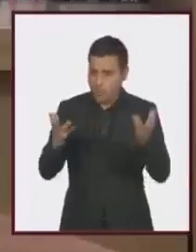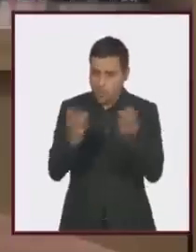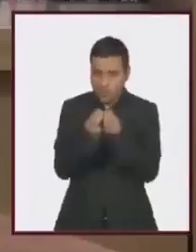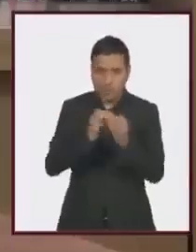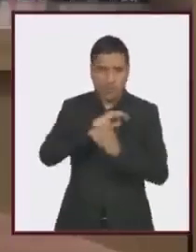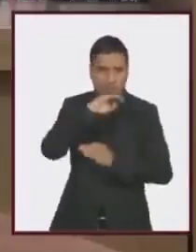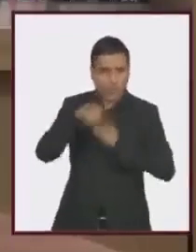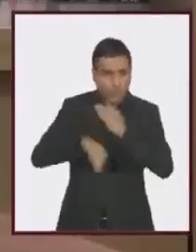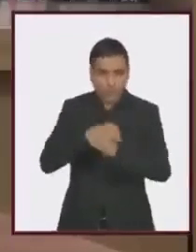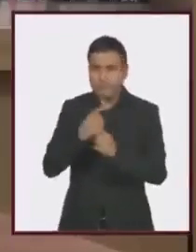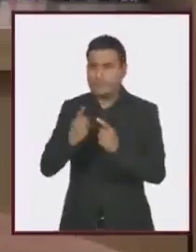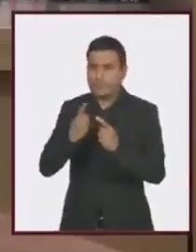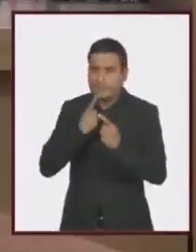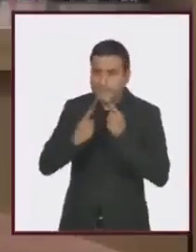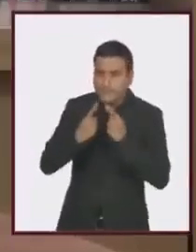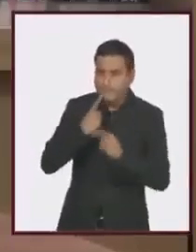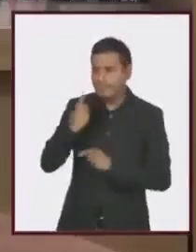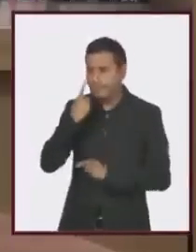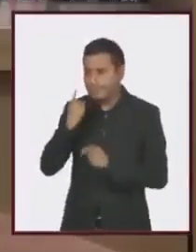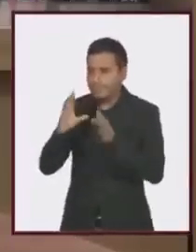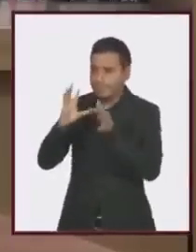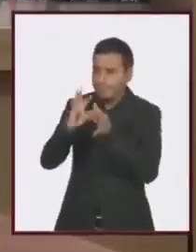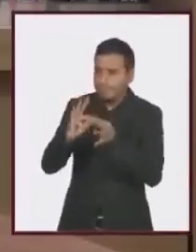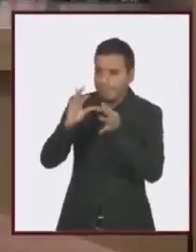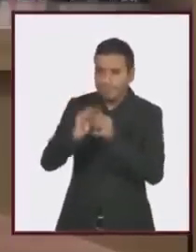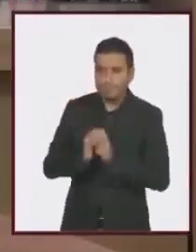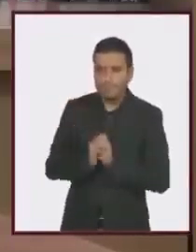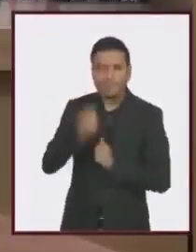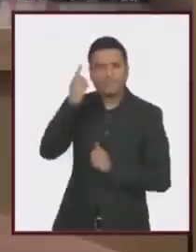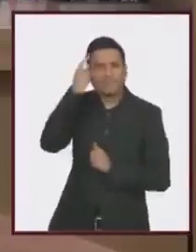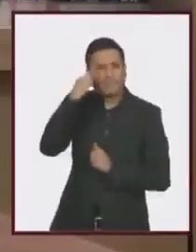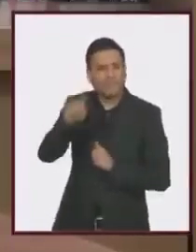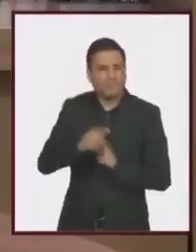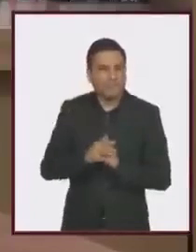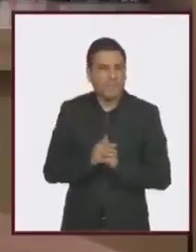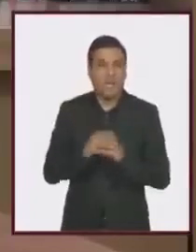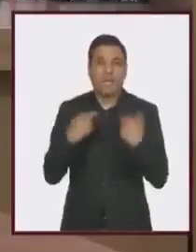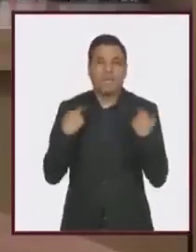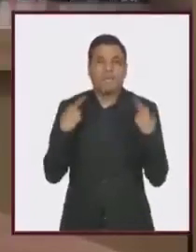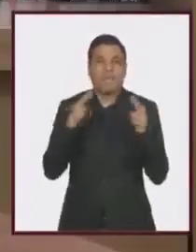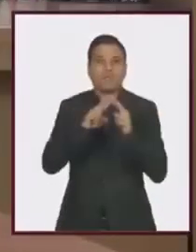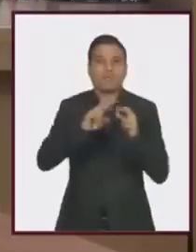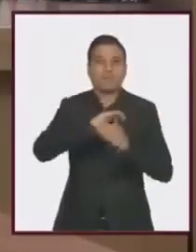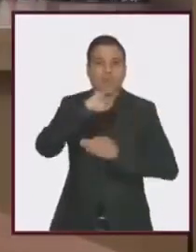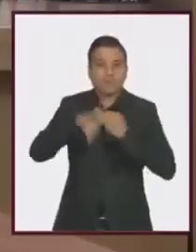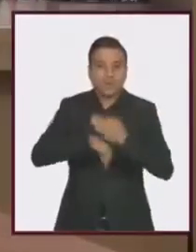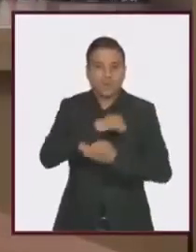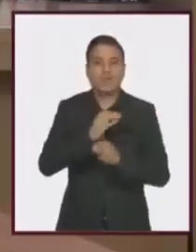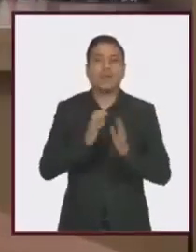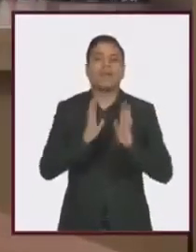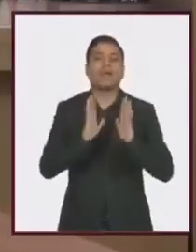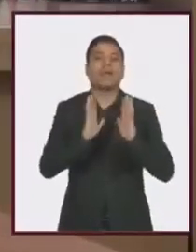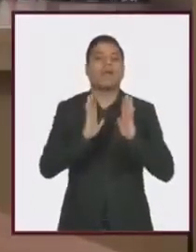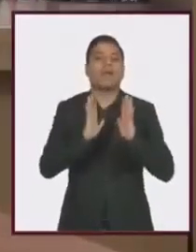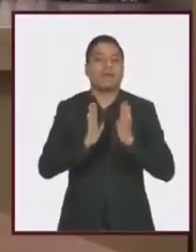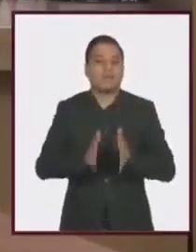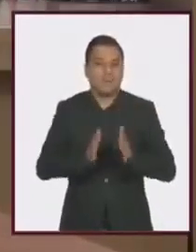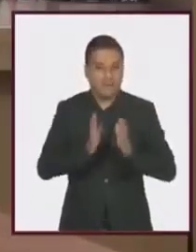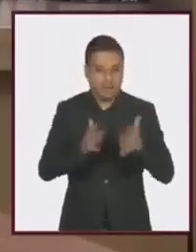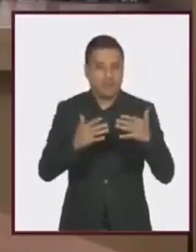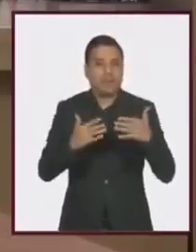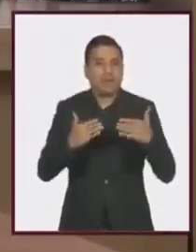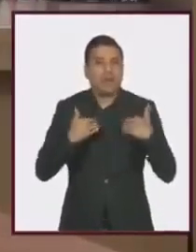colectiva para que todo el colectivo de la escuela pueda en un momento determinado